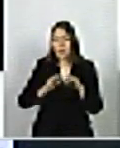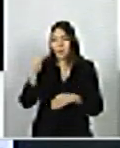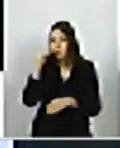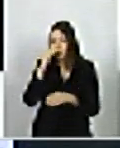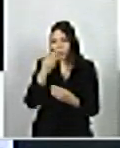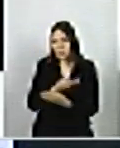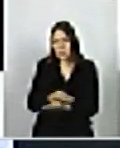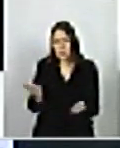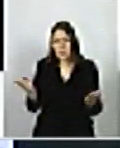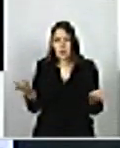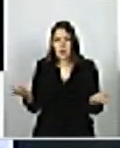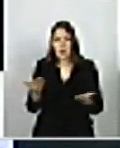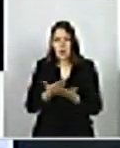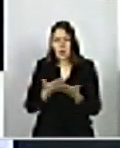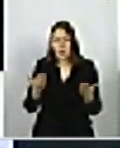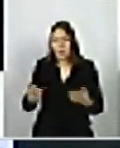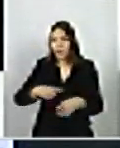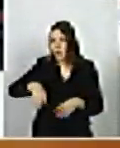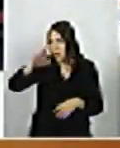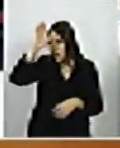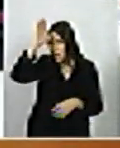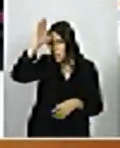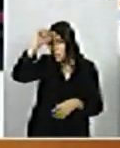qué no hacer un convenio con China?